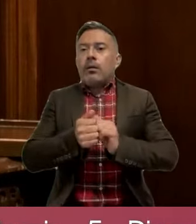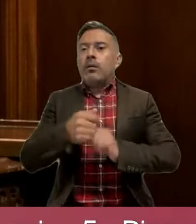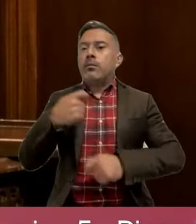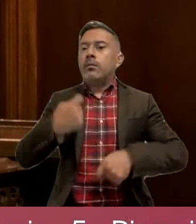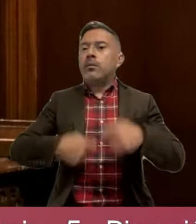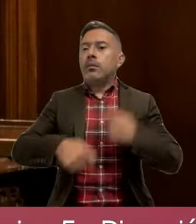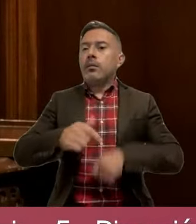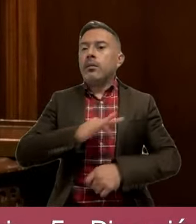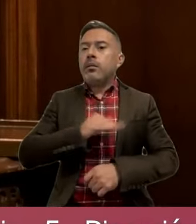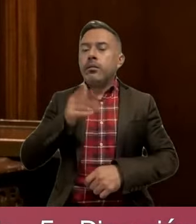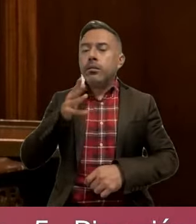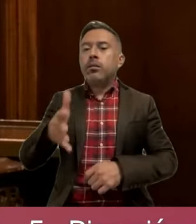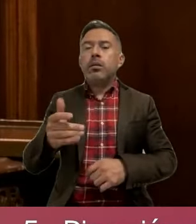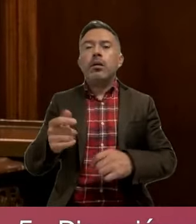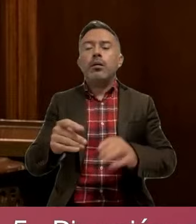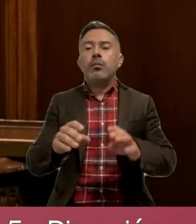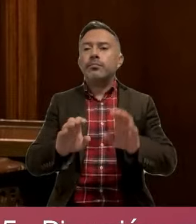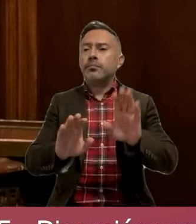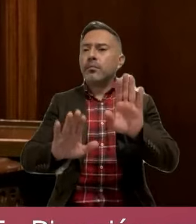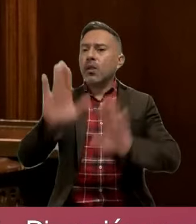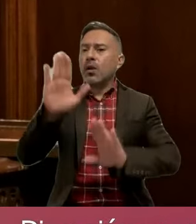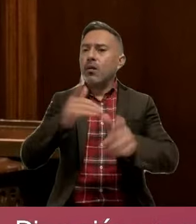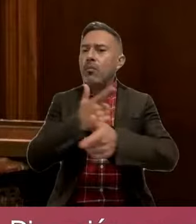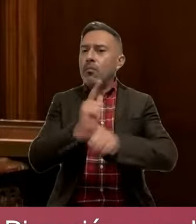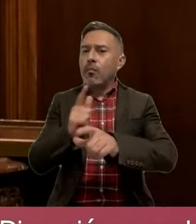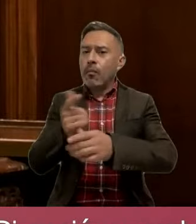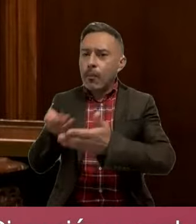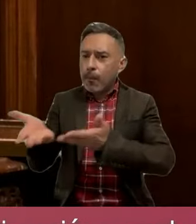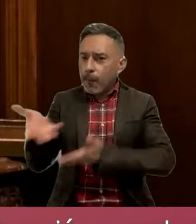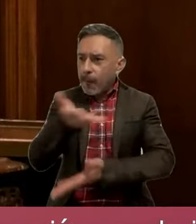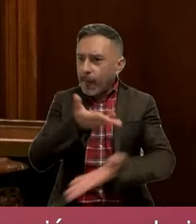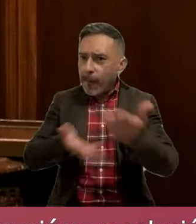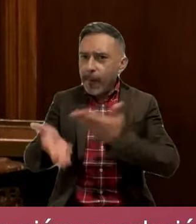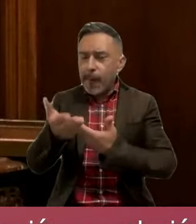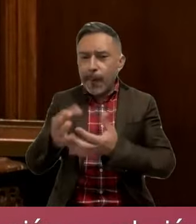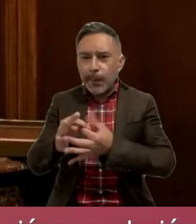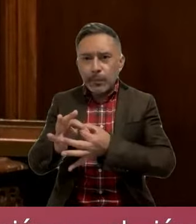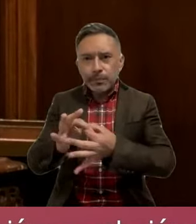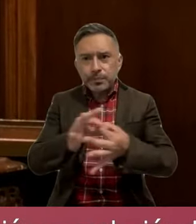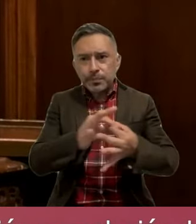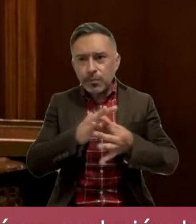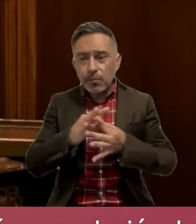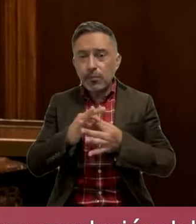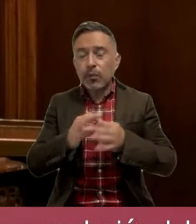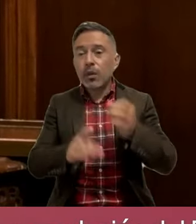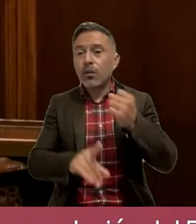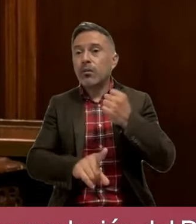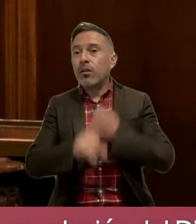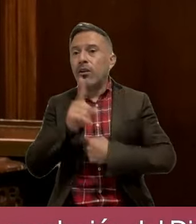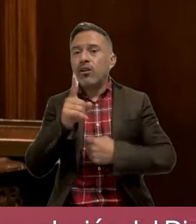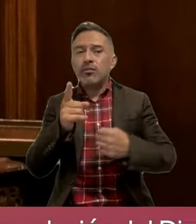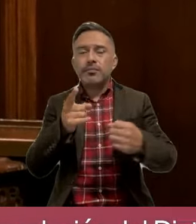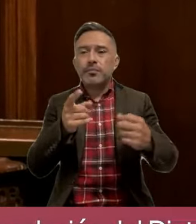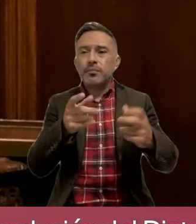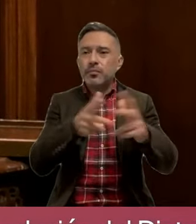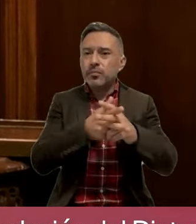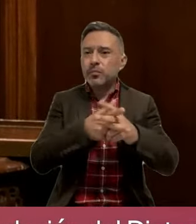convivencia democráticas, evitar conflictos que lesionen o lastimen a las